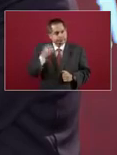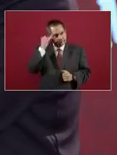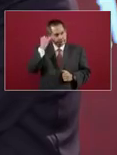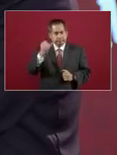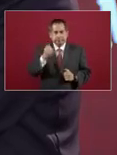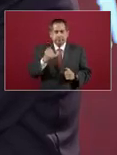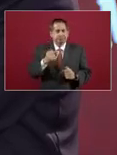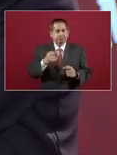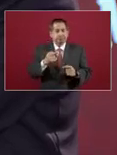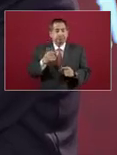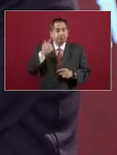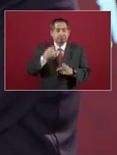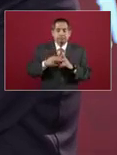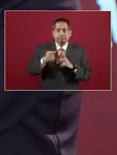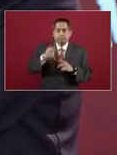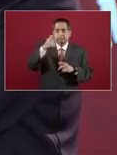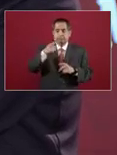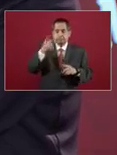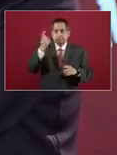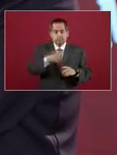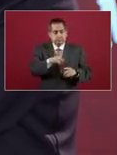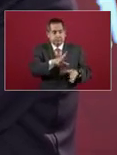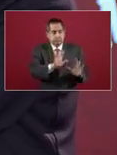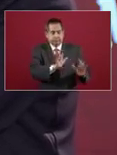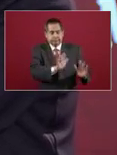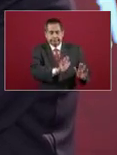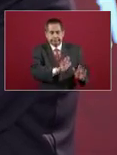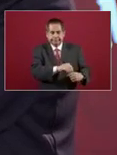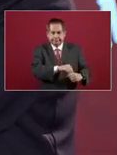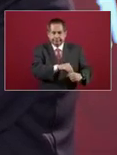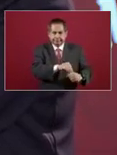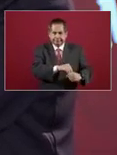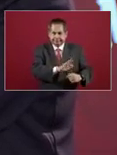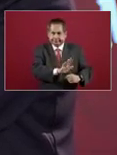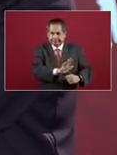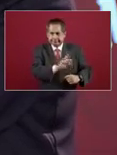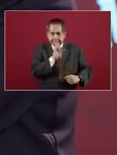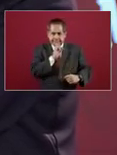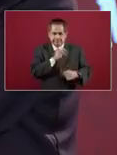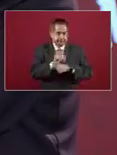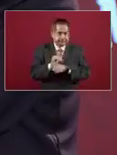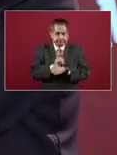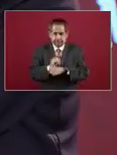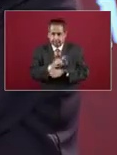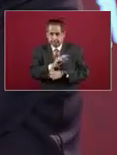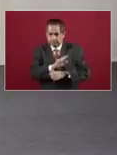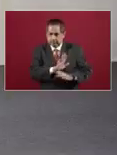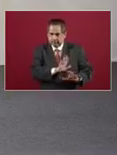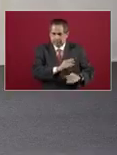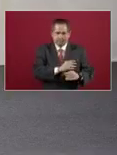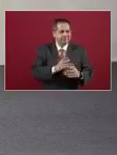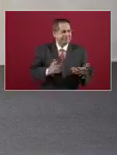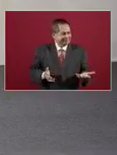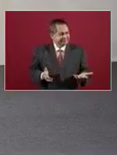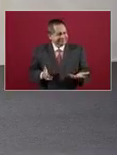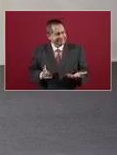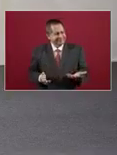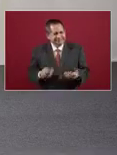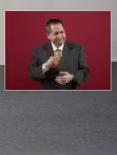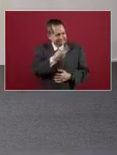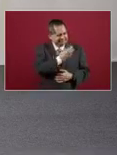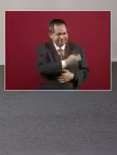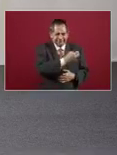inicialmente ordenaron que se mantuviera en secreto la investigación. Entonces, esos